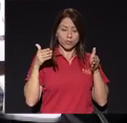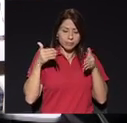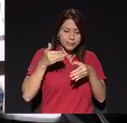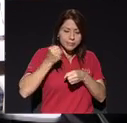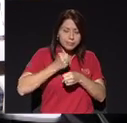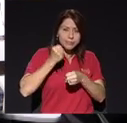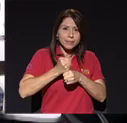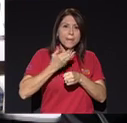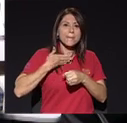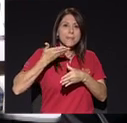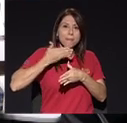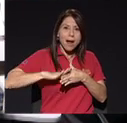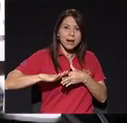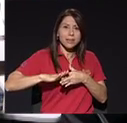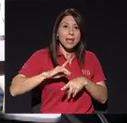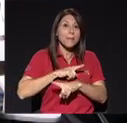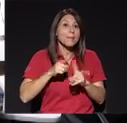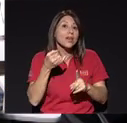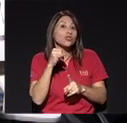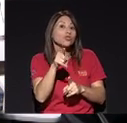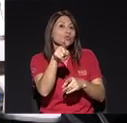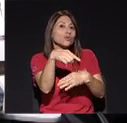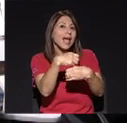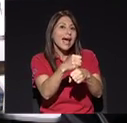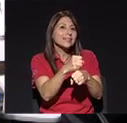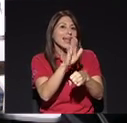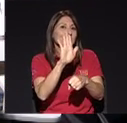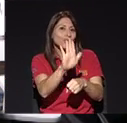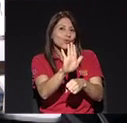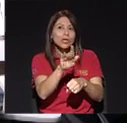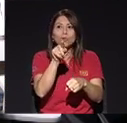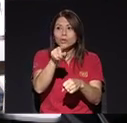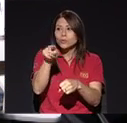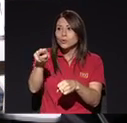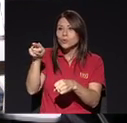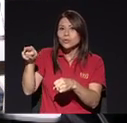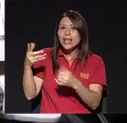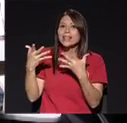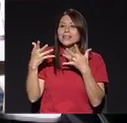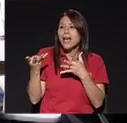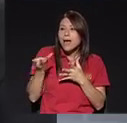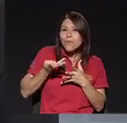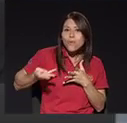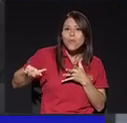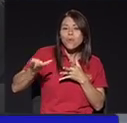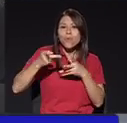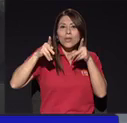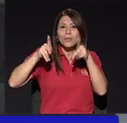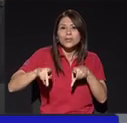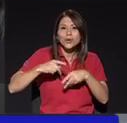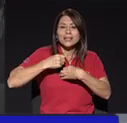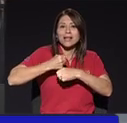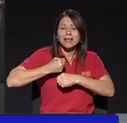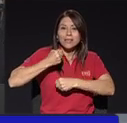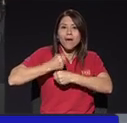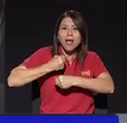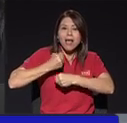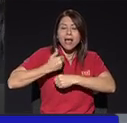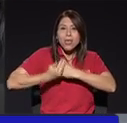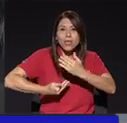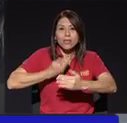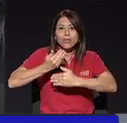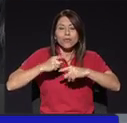Yo hago mi parte. Pero si usted hace la suya, ya hay 4 personas haciendo algo y así